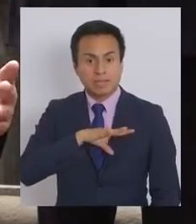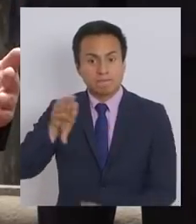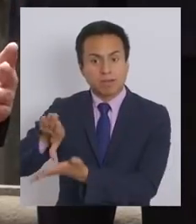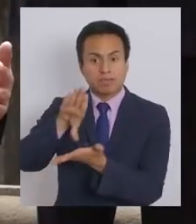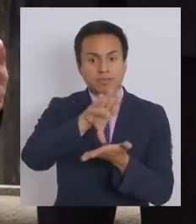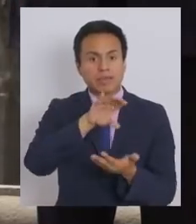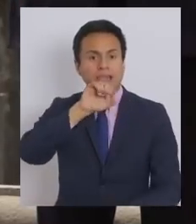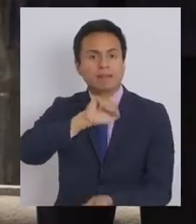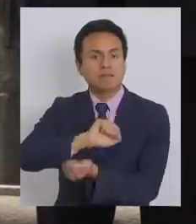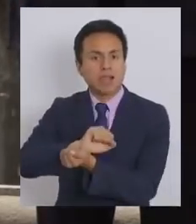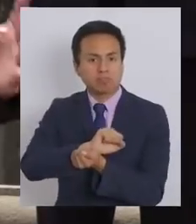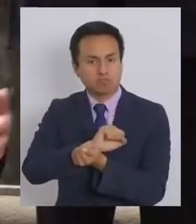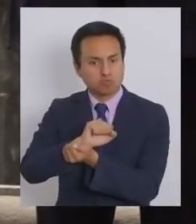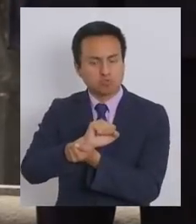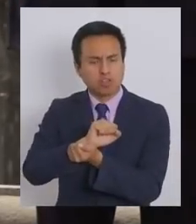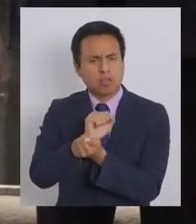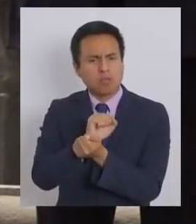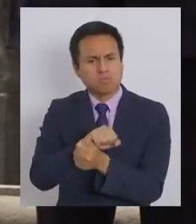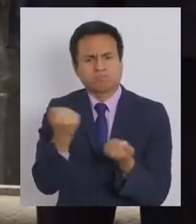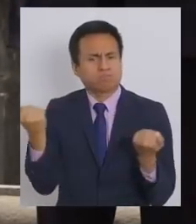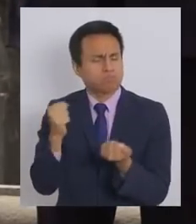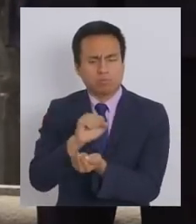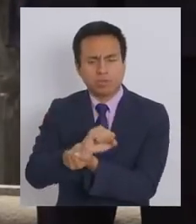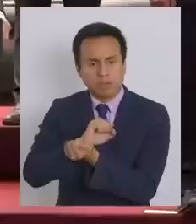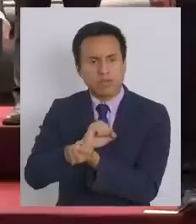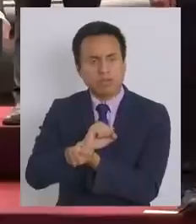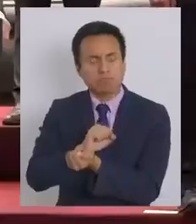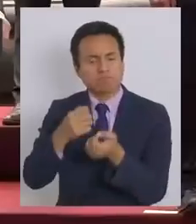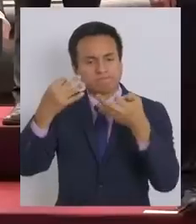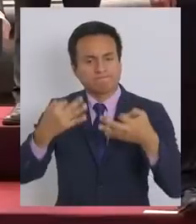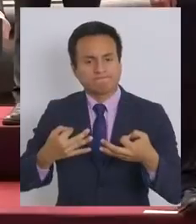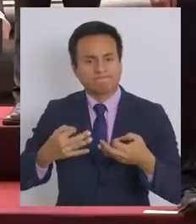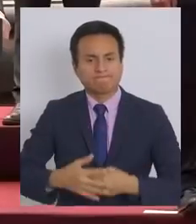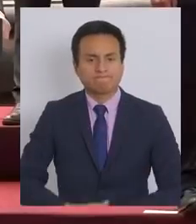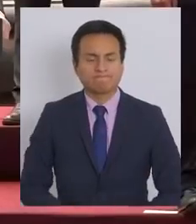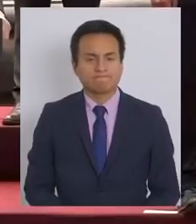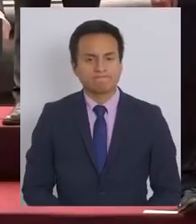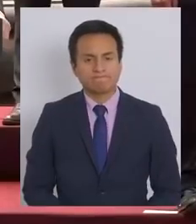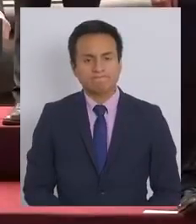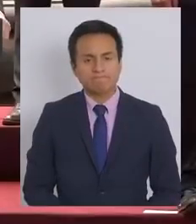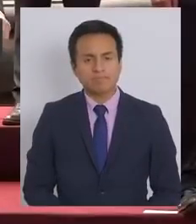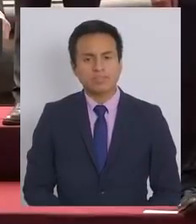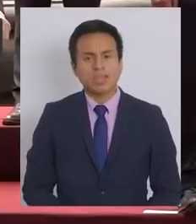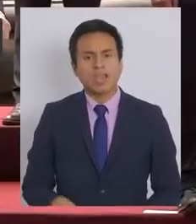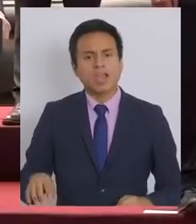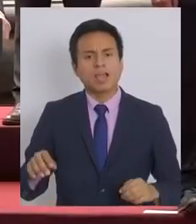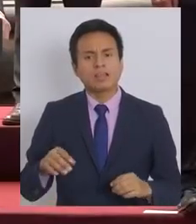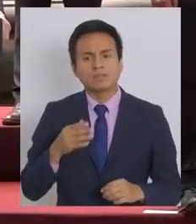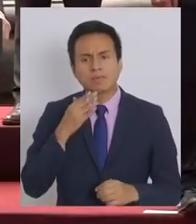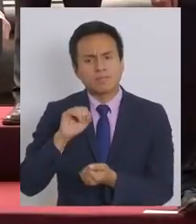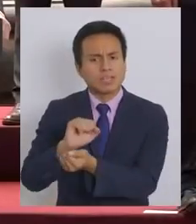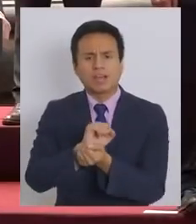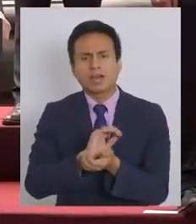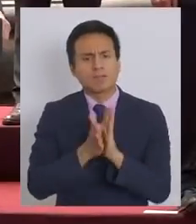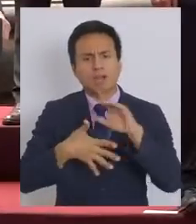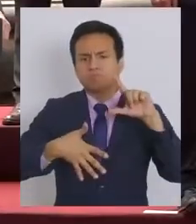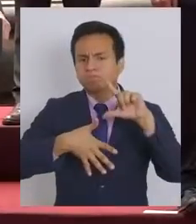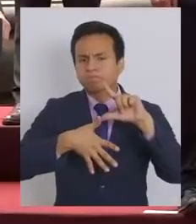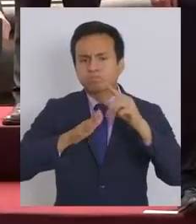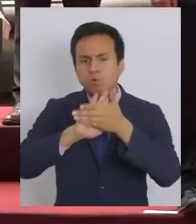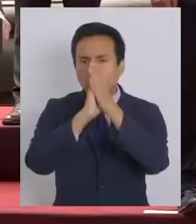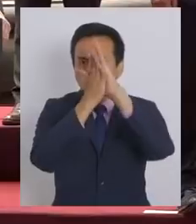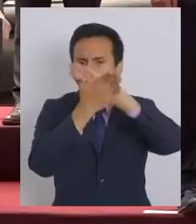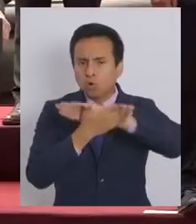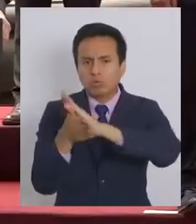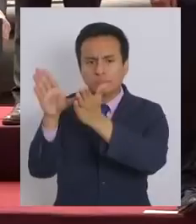países hermanos, indisolublemente hermanados. Y hermanada tiene que estar toda América Latina en